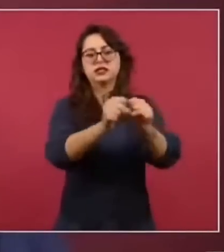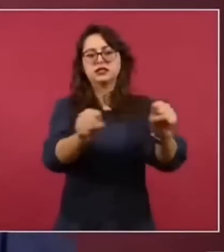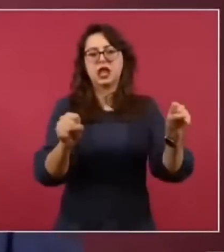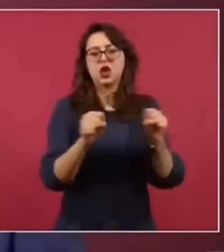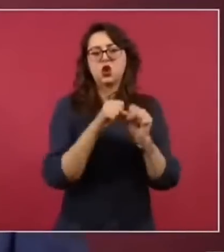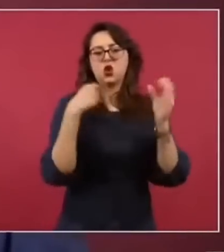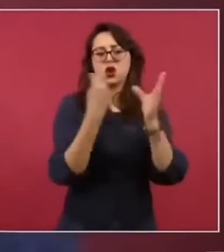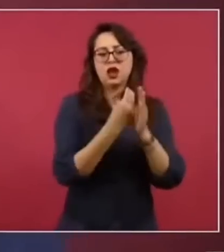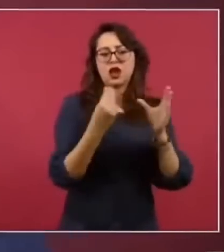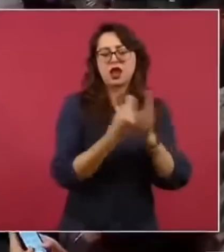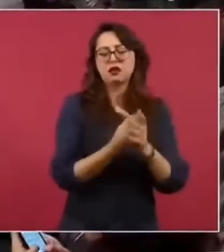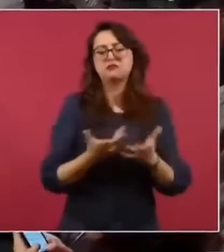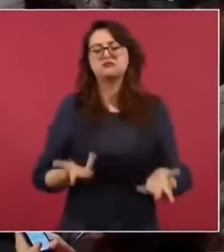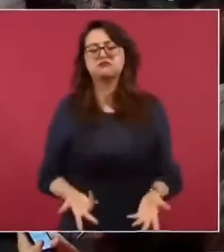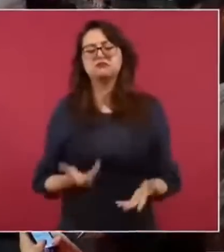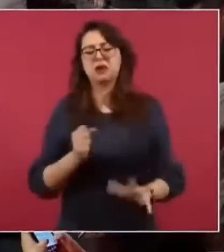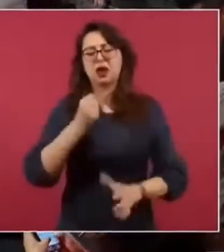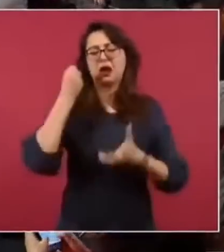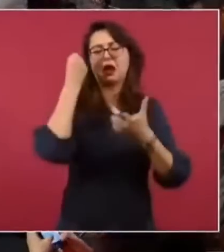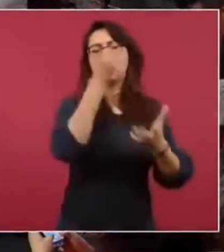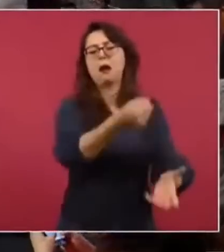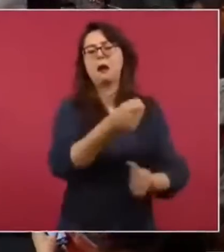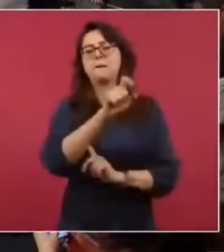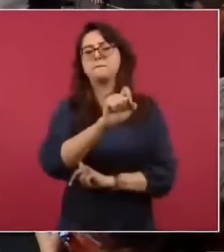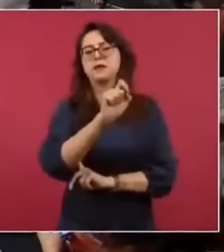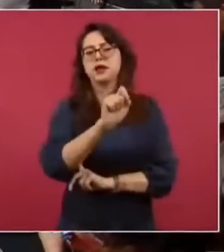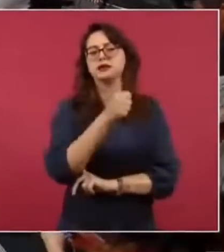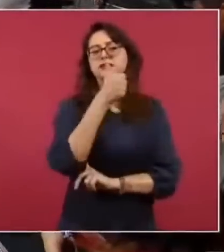¿Cuánto? 26 millones de pesos.